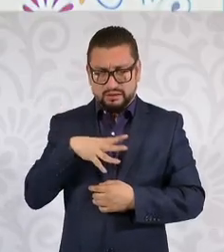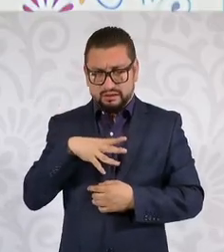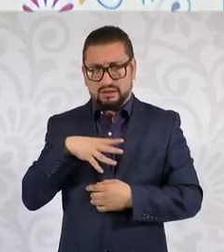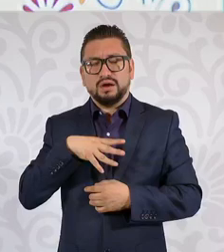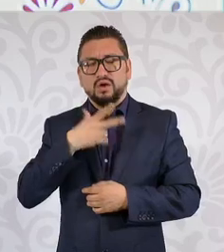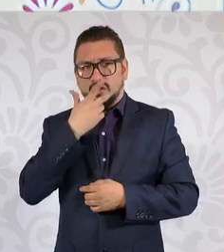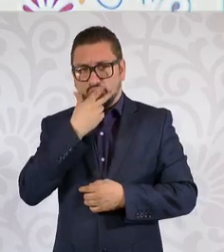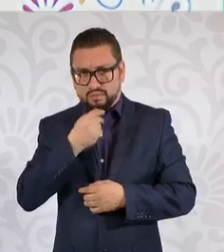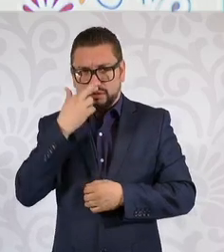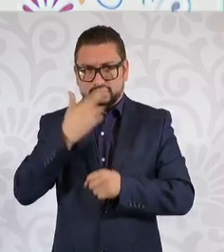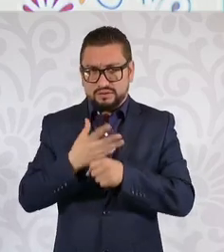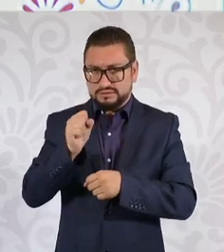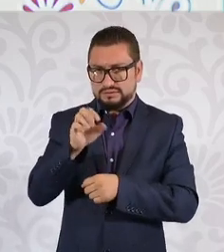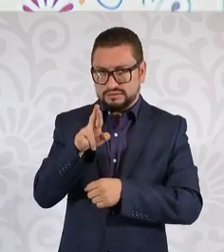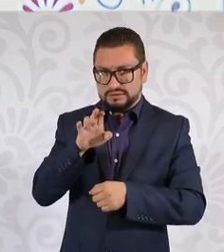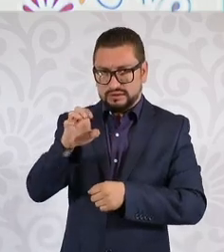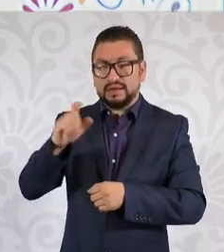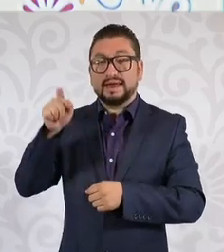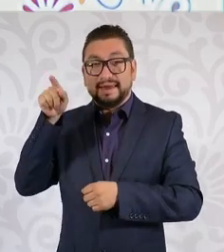y todo el